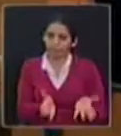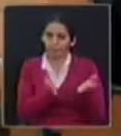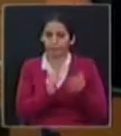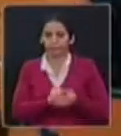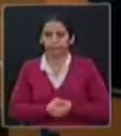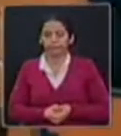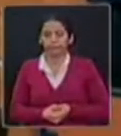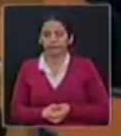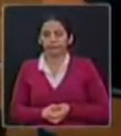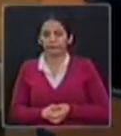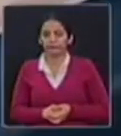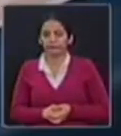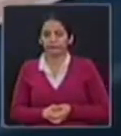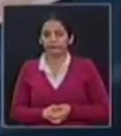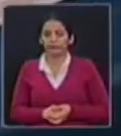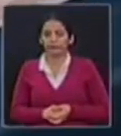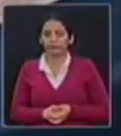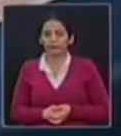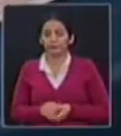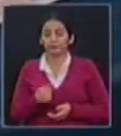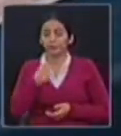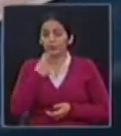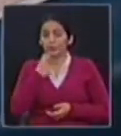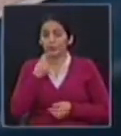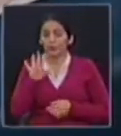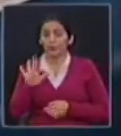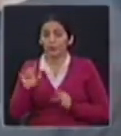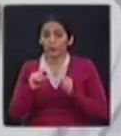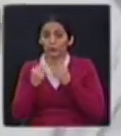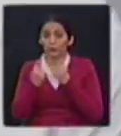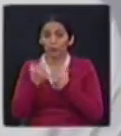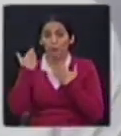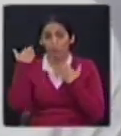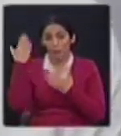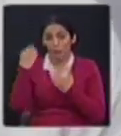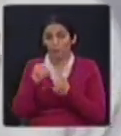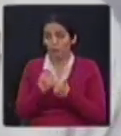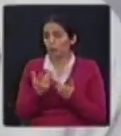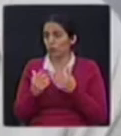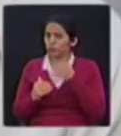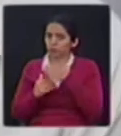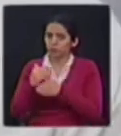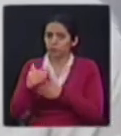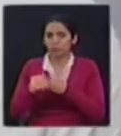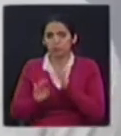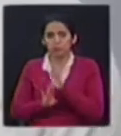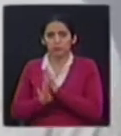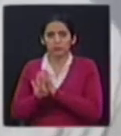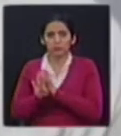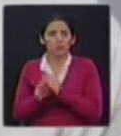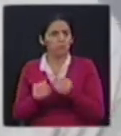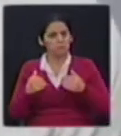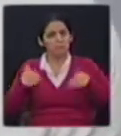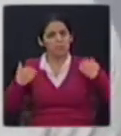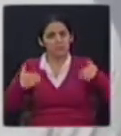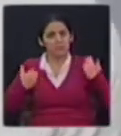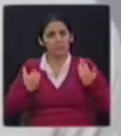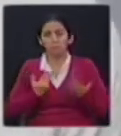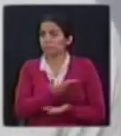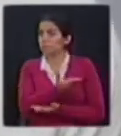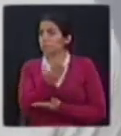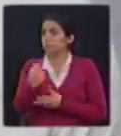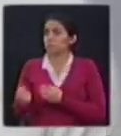y aseguró que su organización política tuvo un gran avance. Nosotros estamos muy contentos con los resultados electorales. Hay